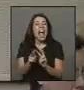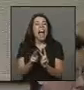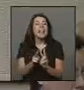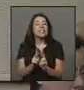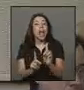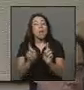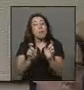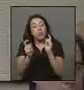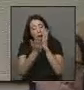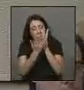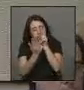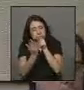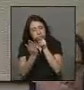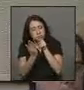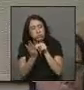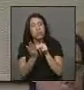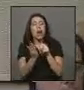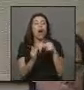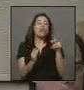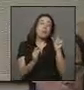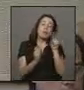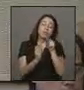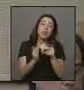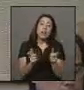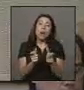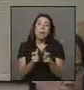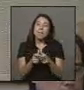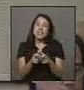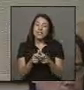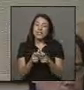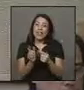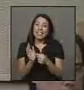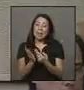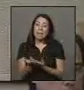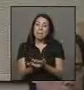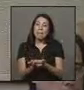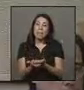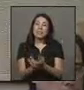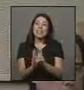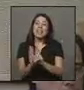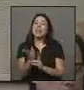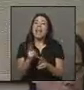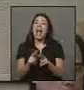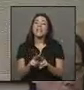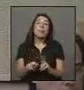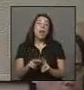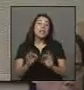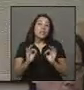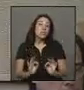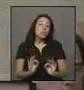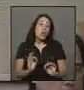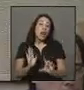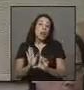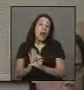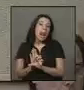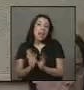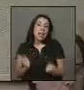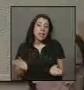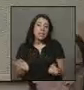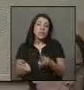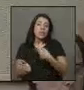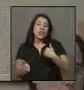algunos más, otros menos, en la comisión respectiva, esta propuesta de reglamento, lo que hemos hecho es aplicar la ley en la práctica.